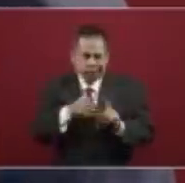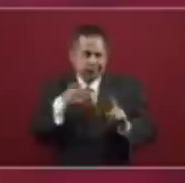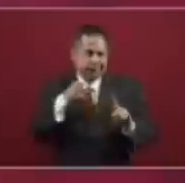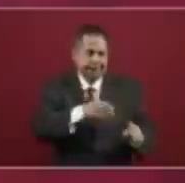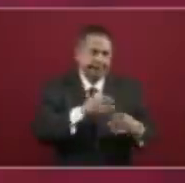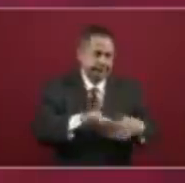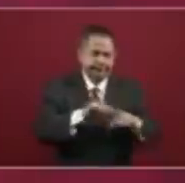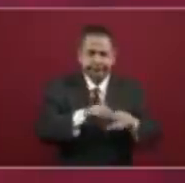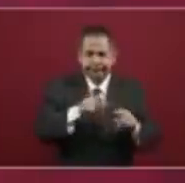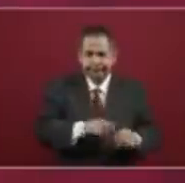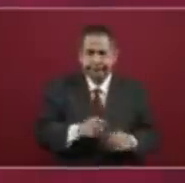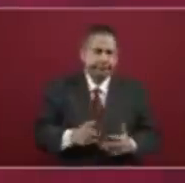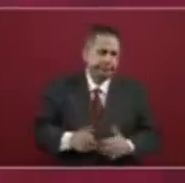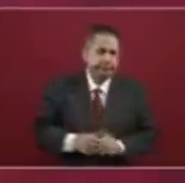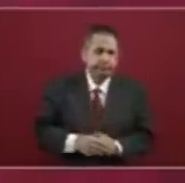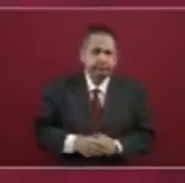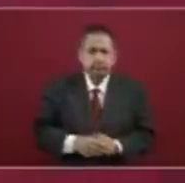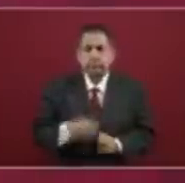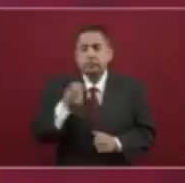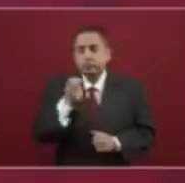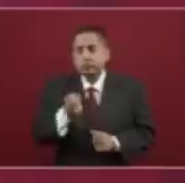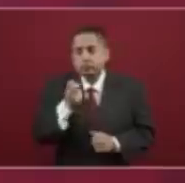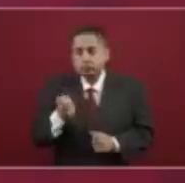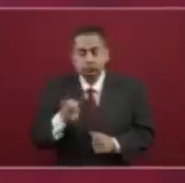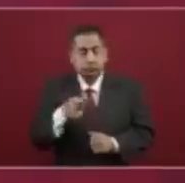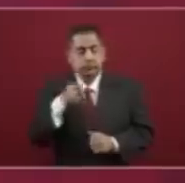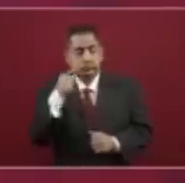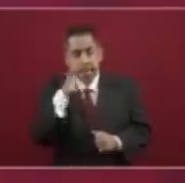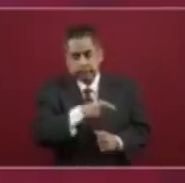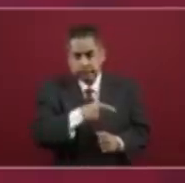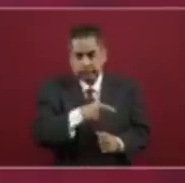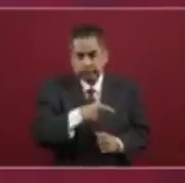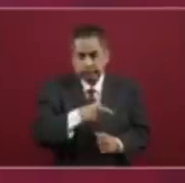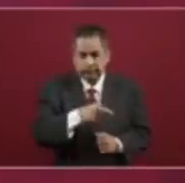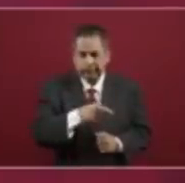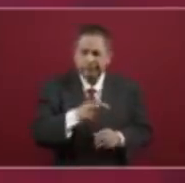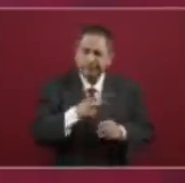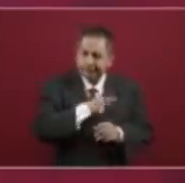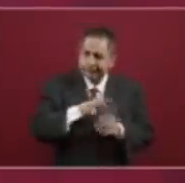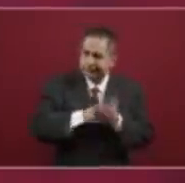particular. Por eso tenemos que afinar